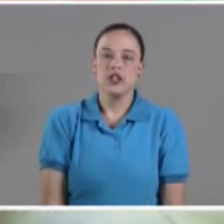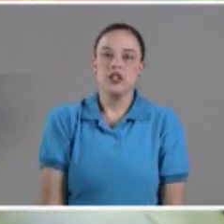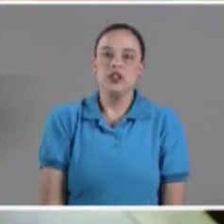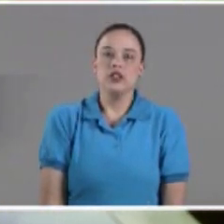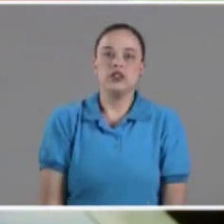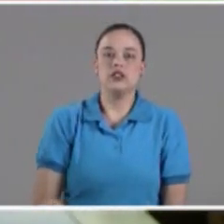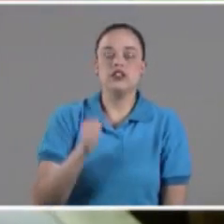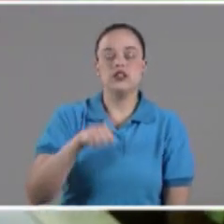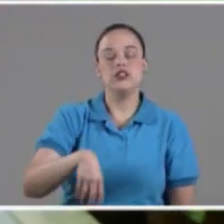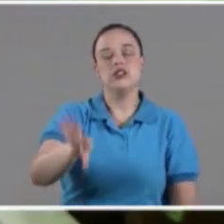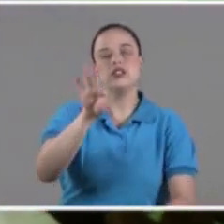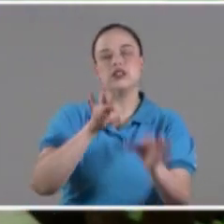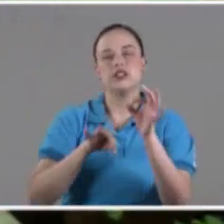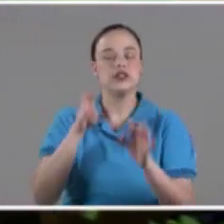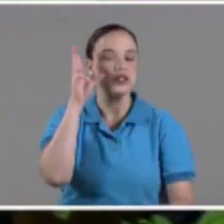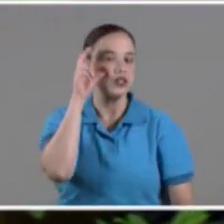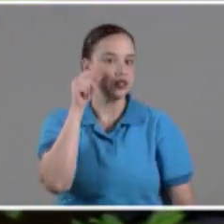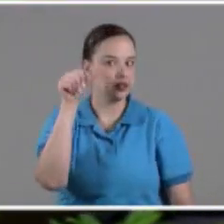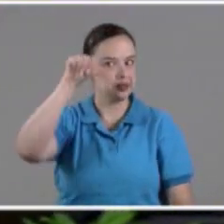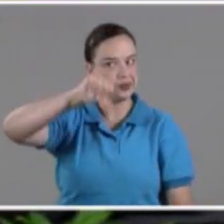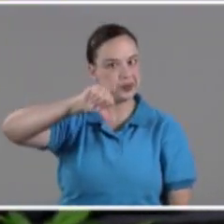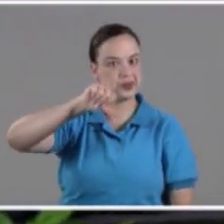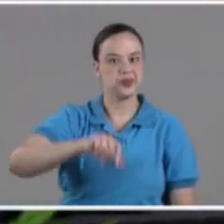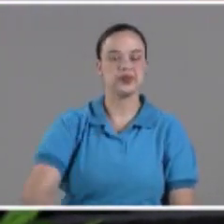por si alguien oyó mal verdad